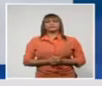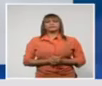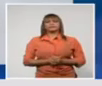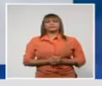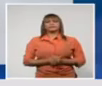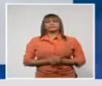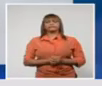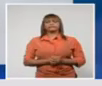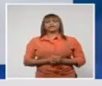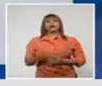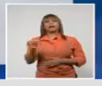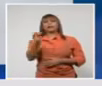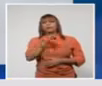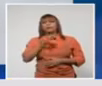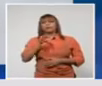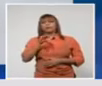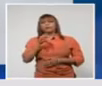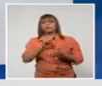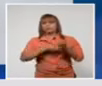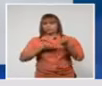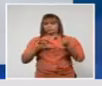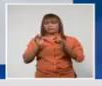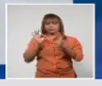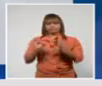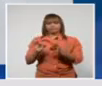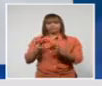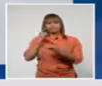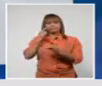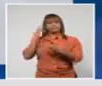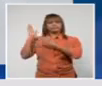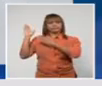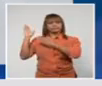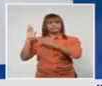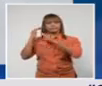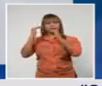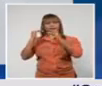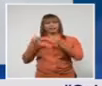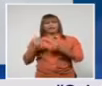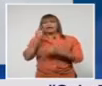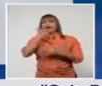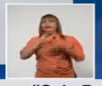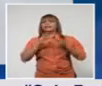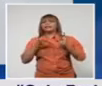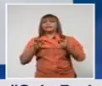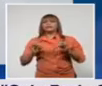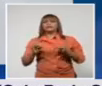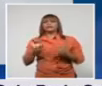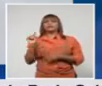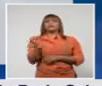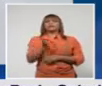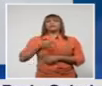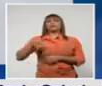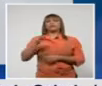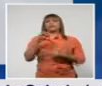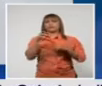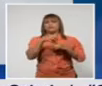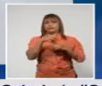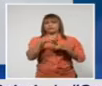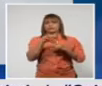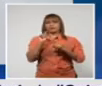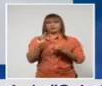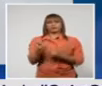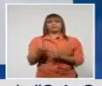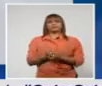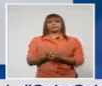los municipios en estos mismos territorios. El caso de la provincia de Artemisa corresponde al municipio de San Cristóbal. Los